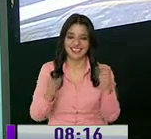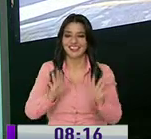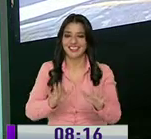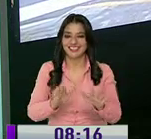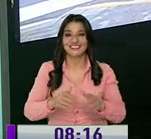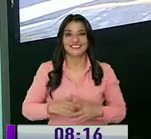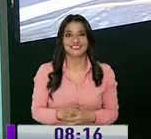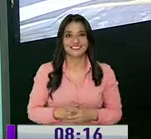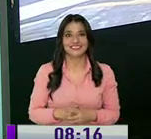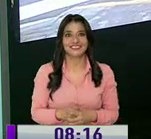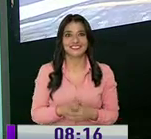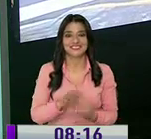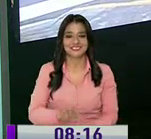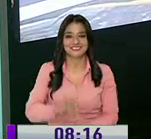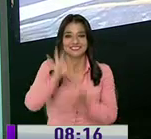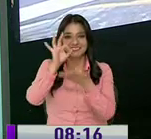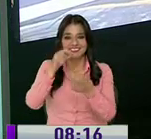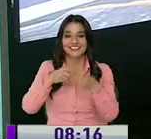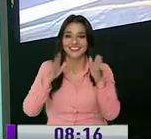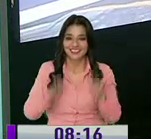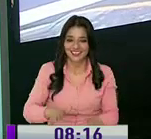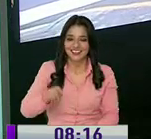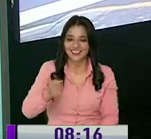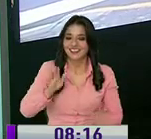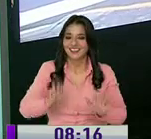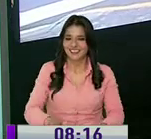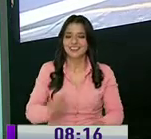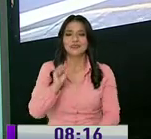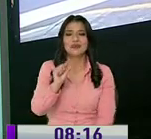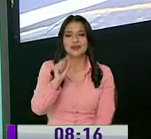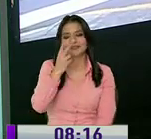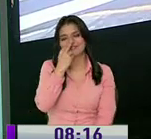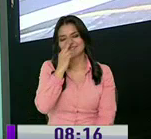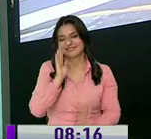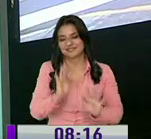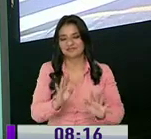a representar a los picapiedras. Un poco por ahí podría ser,